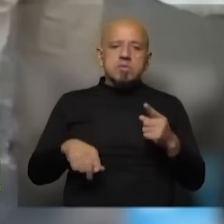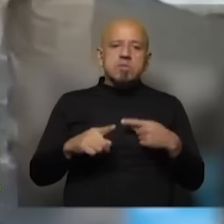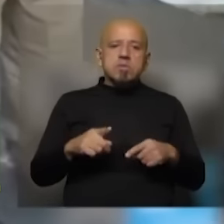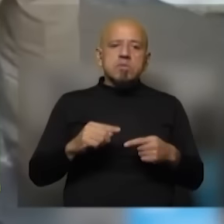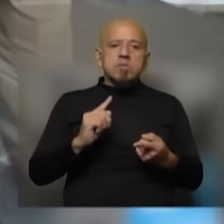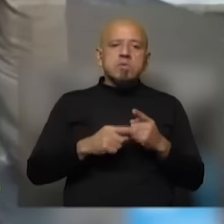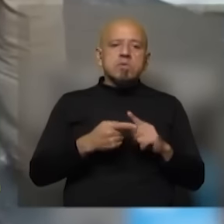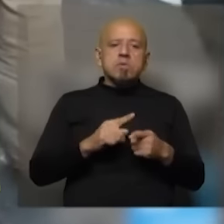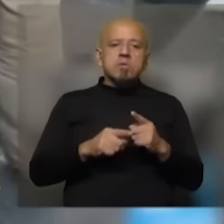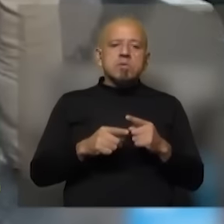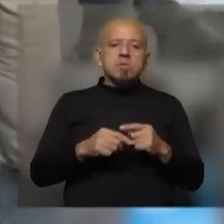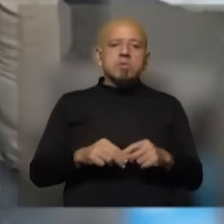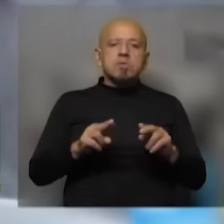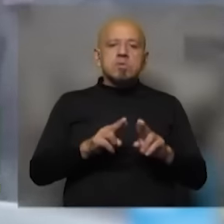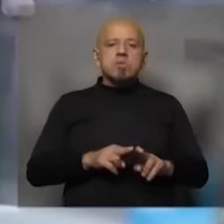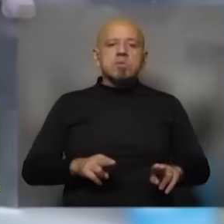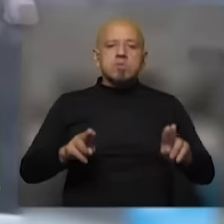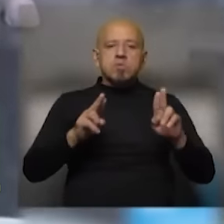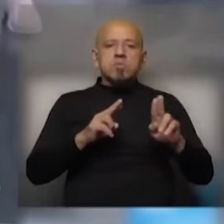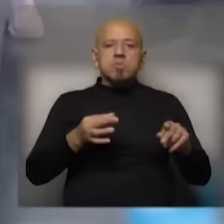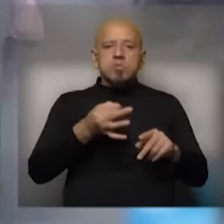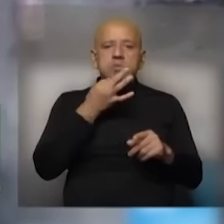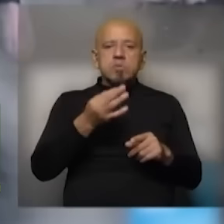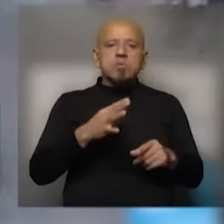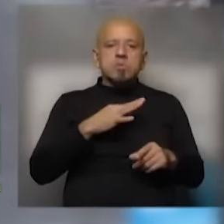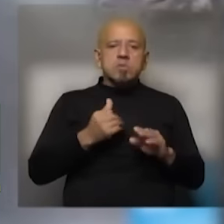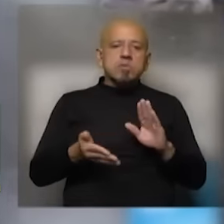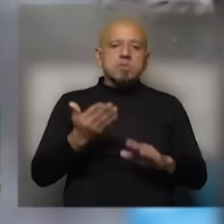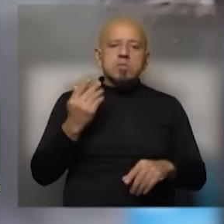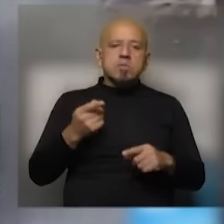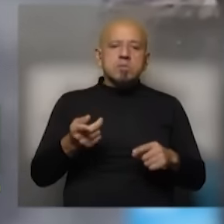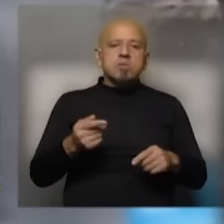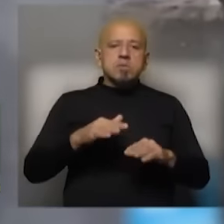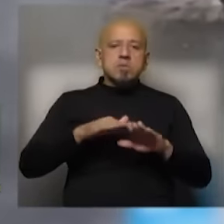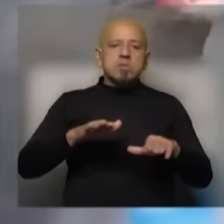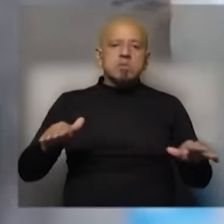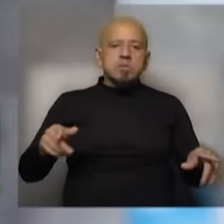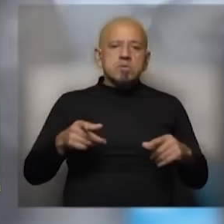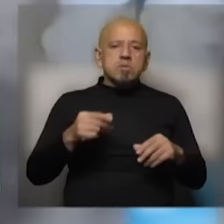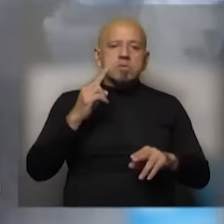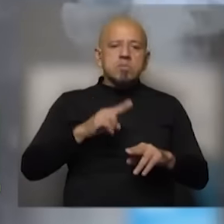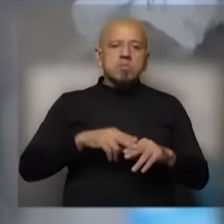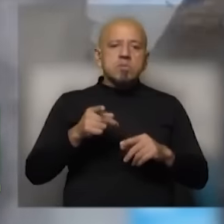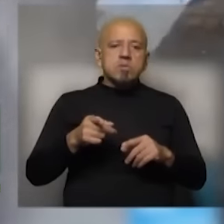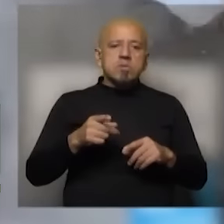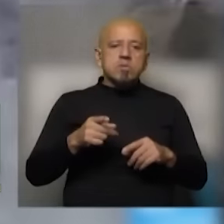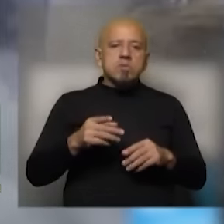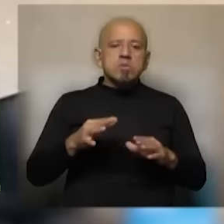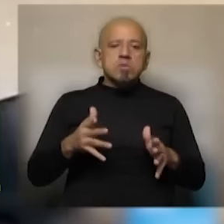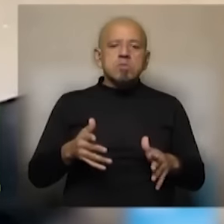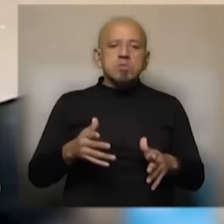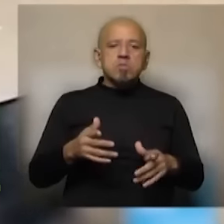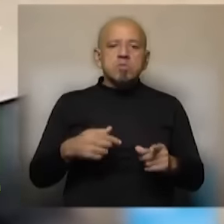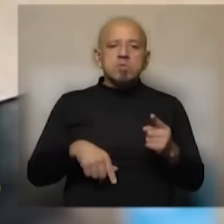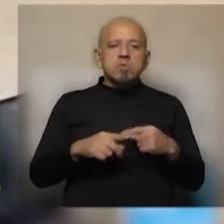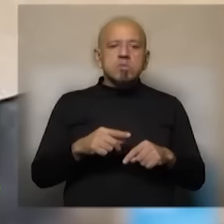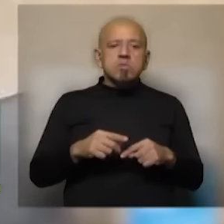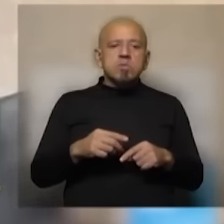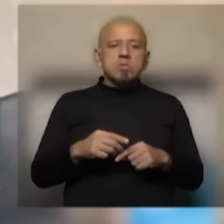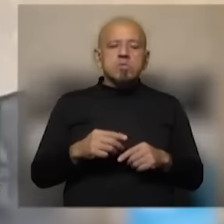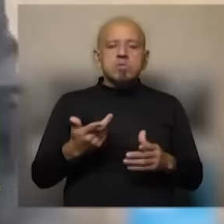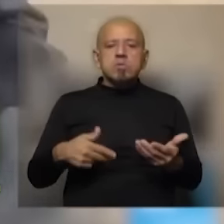Coordinación Humanitaria de la ONU sostuvo que día a día aumentan los reportes de menores que mueren o se encuentran en riesgo de muerte por desnutrición aguda,